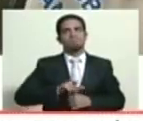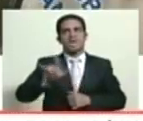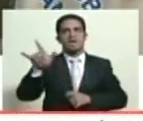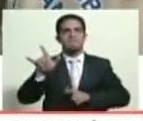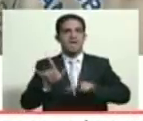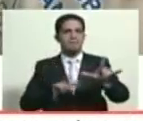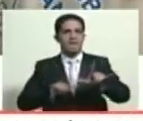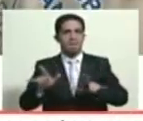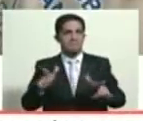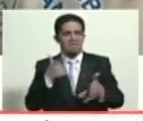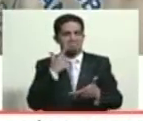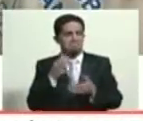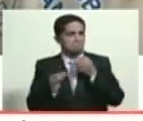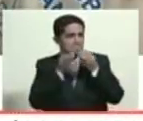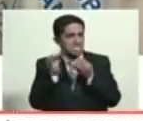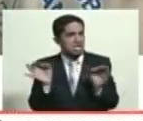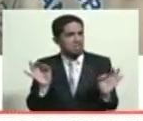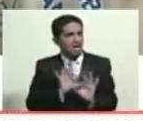de esos innumerables viajes.